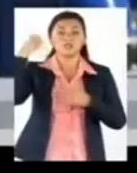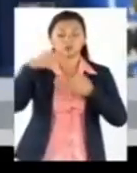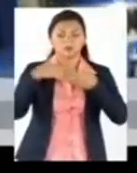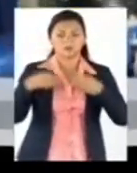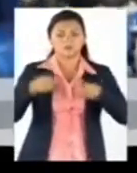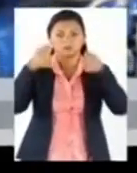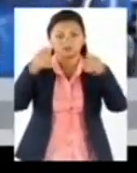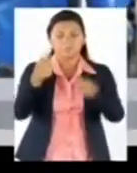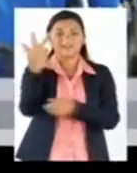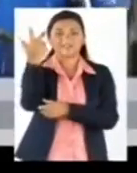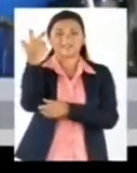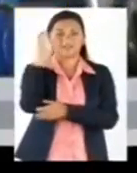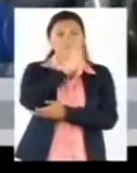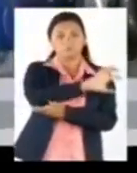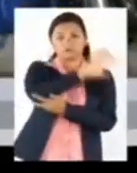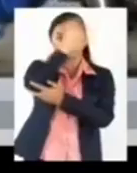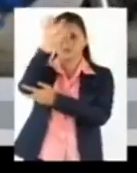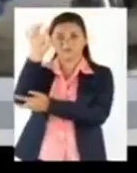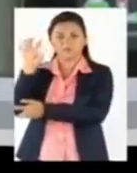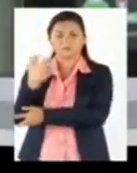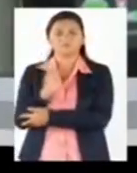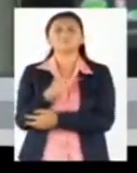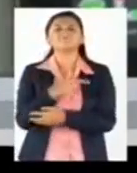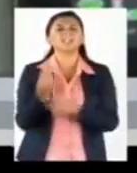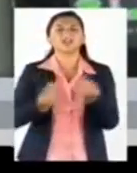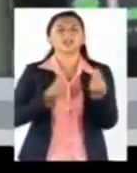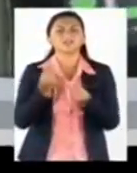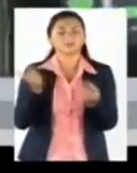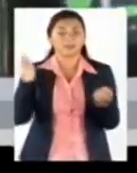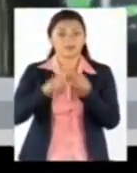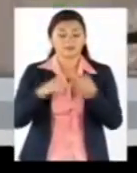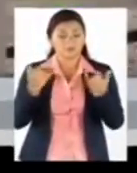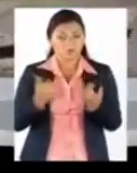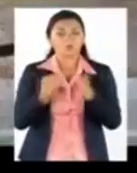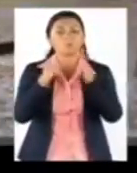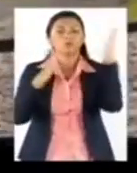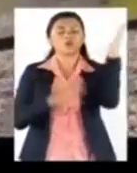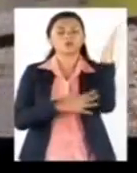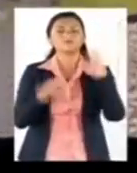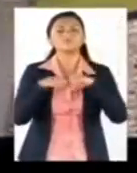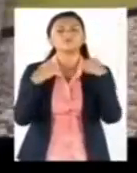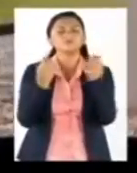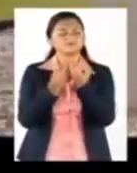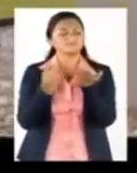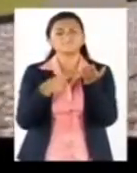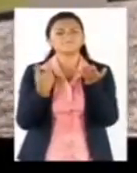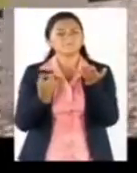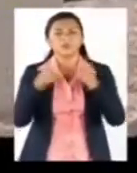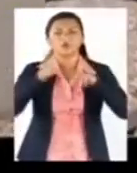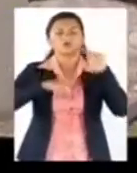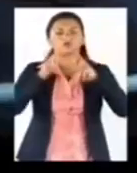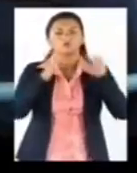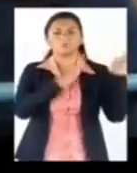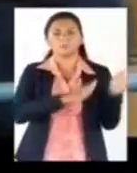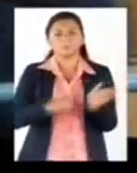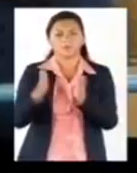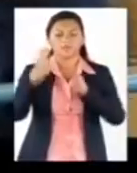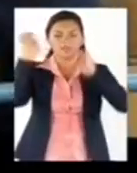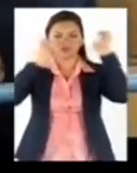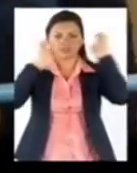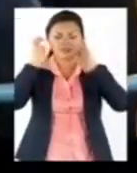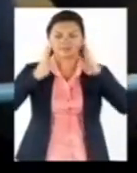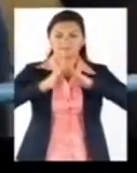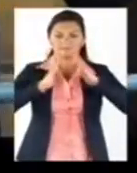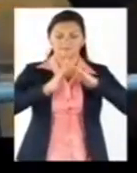de dólares en 13 provincias del país, en las cuales se ejecutan al momento proyectos sociales donde se construyen